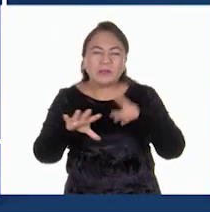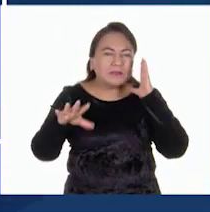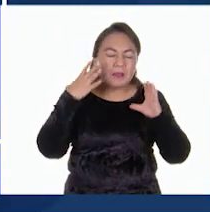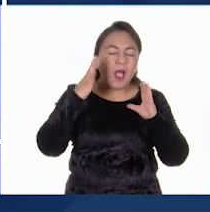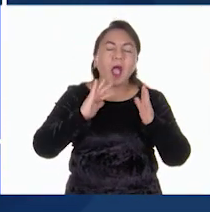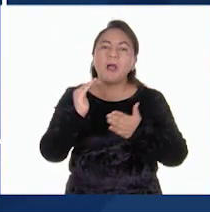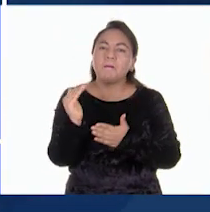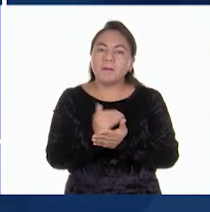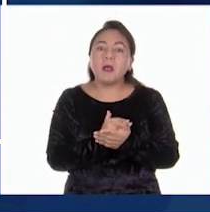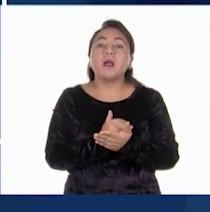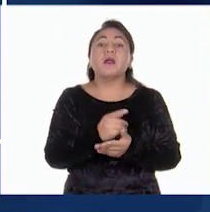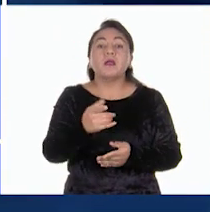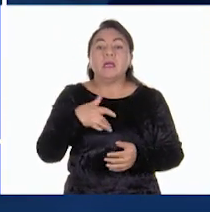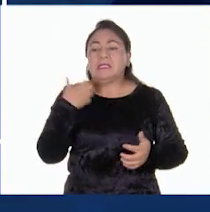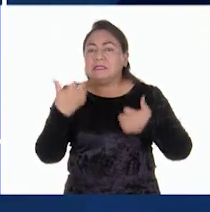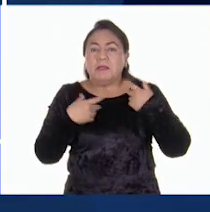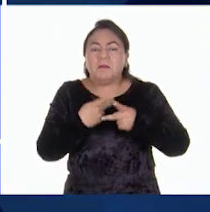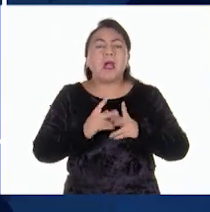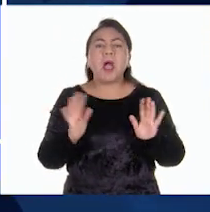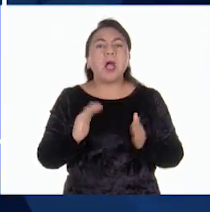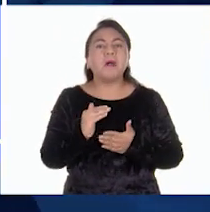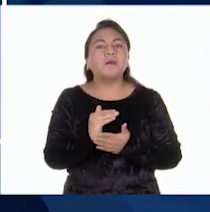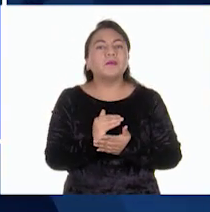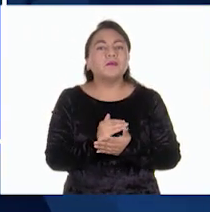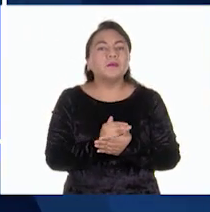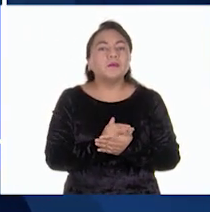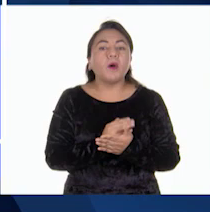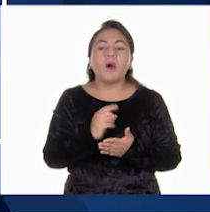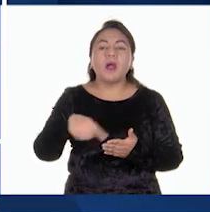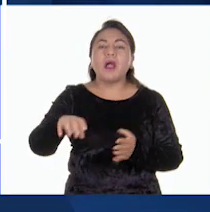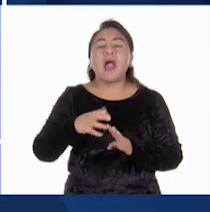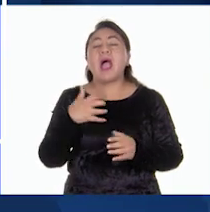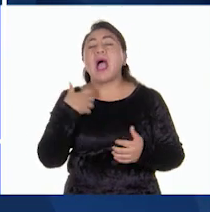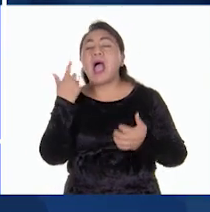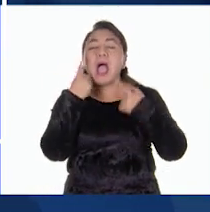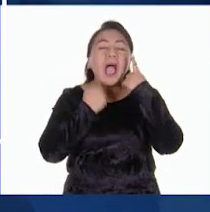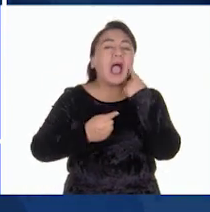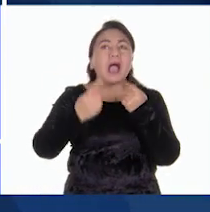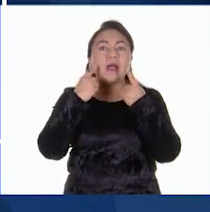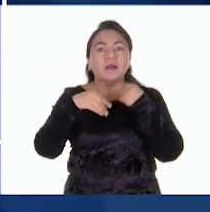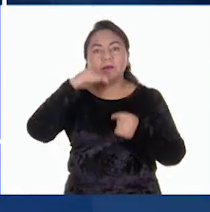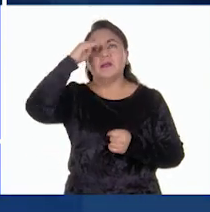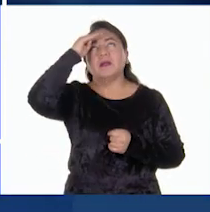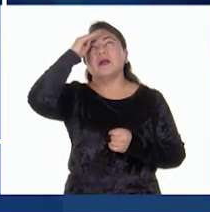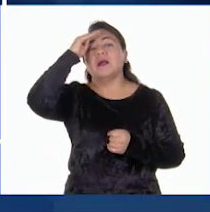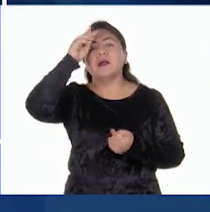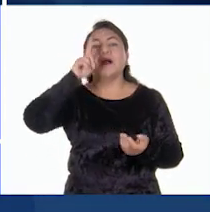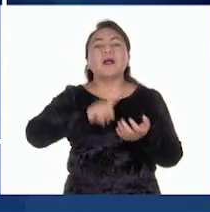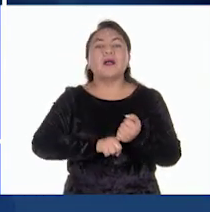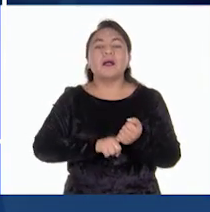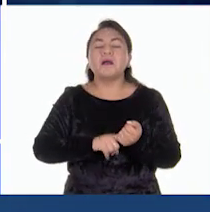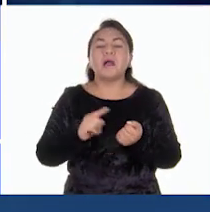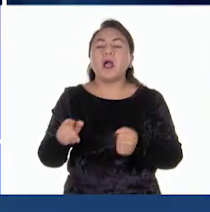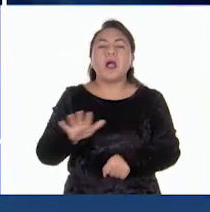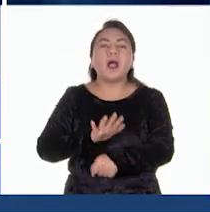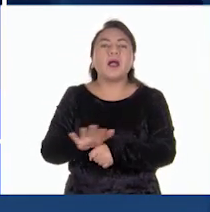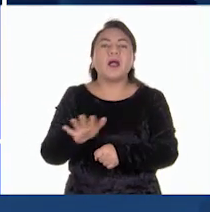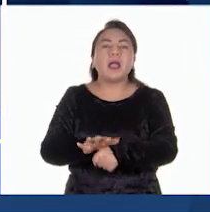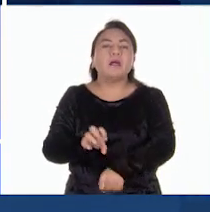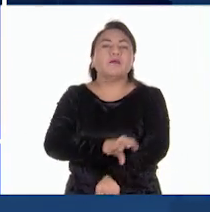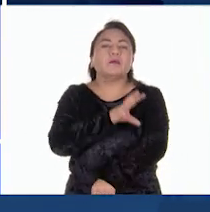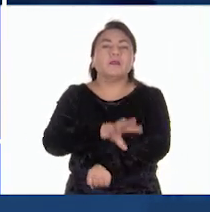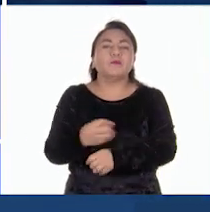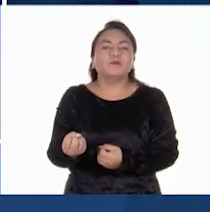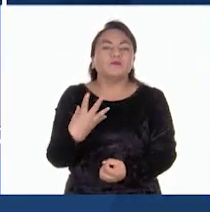ni siquiera perderá la paciencia ante una rabieta convulsiva pensando que es fuente generosa de energía.